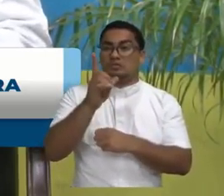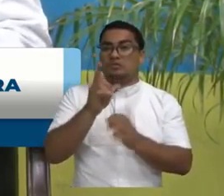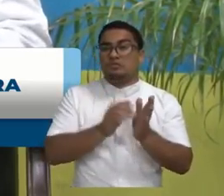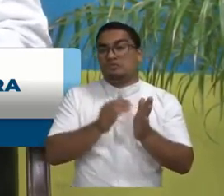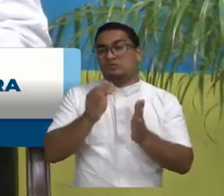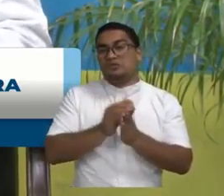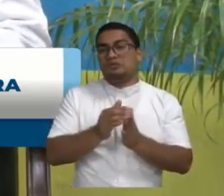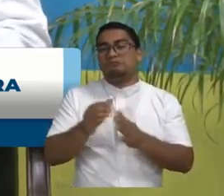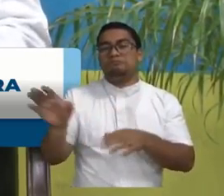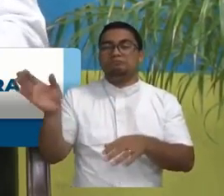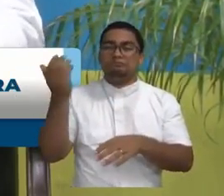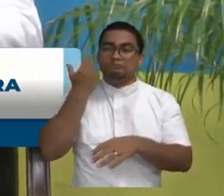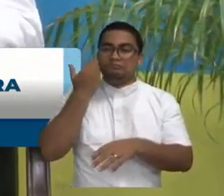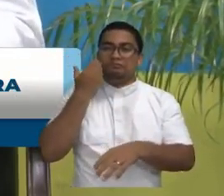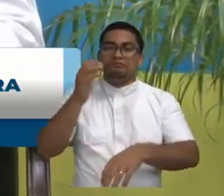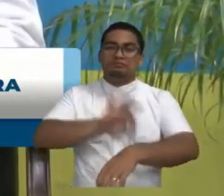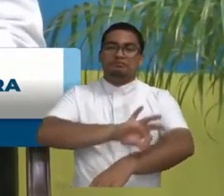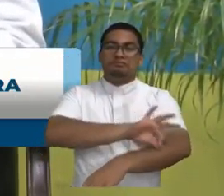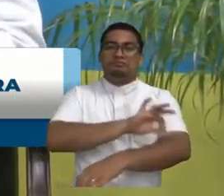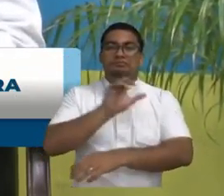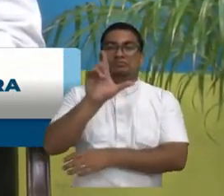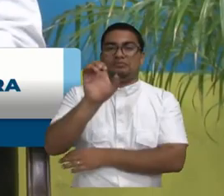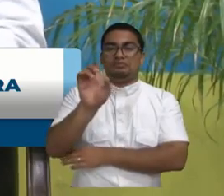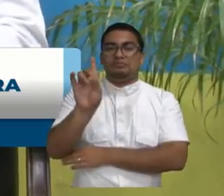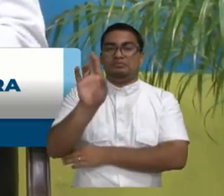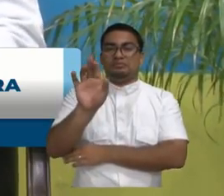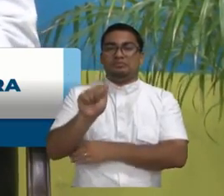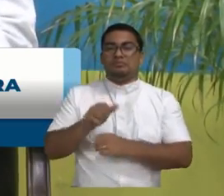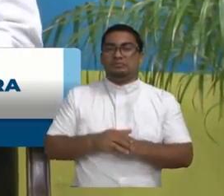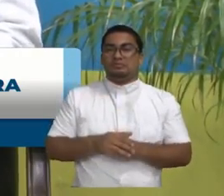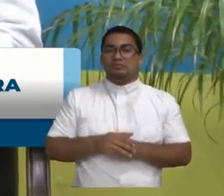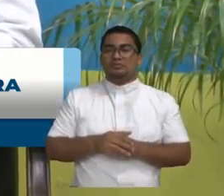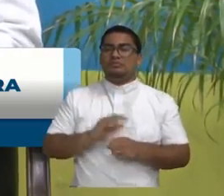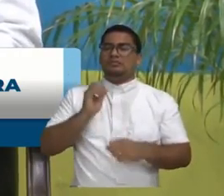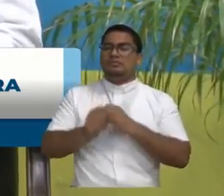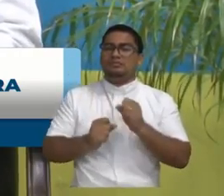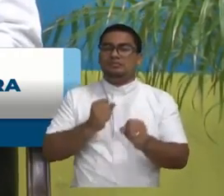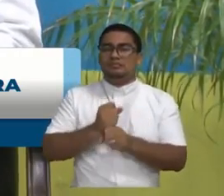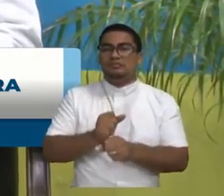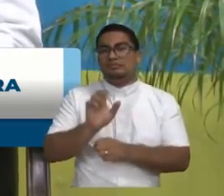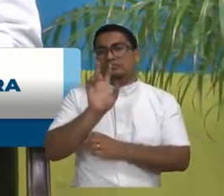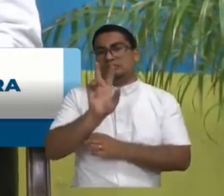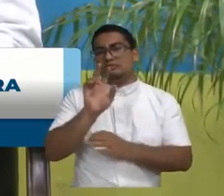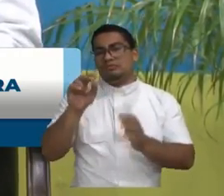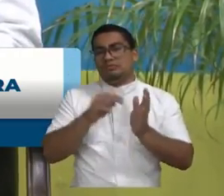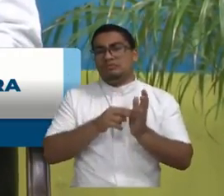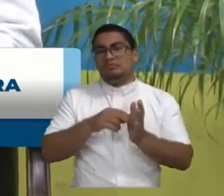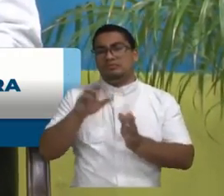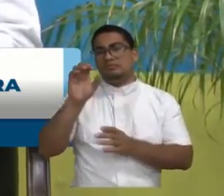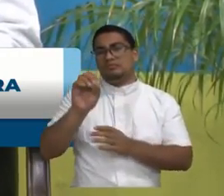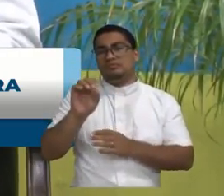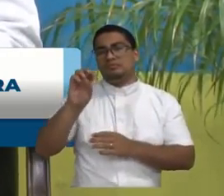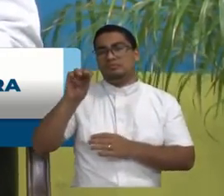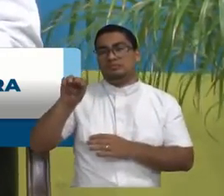casos por año nuevo. ¿Cómo estamos actualmente? Bueno, a partir del año 2000, la Organización Mundial de la Salud